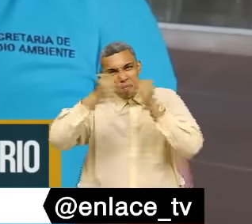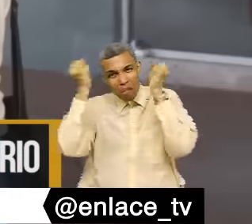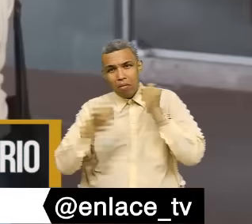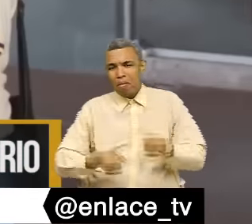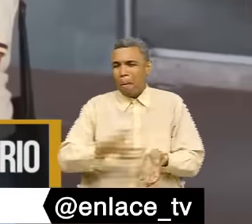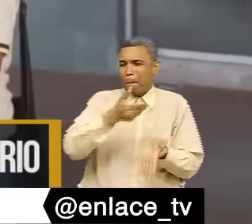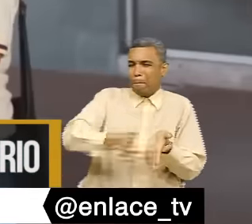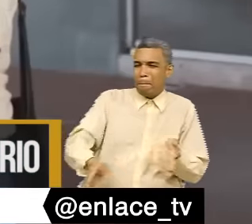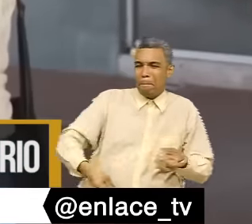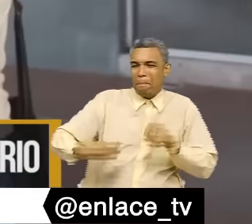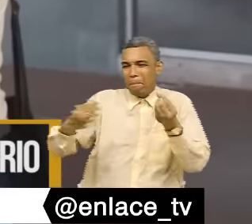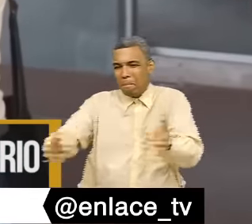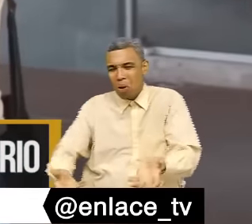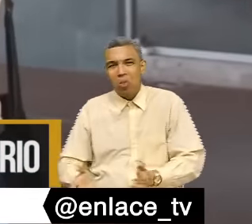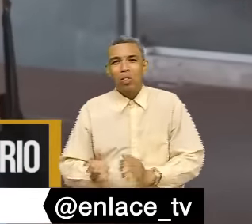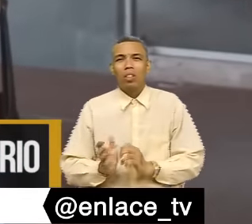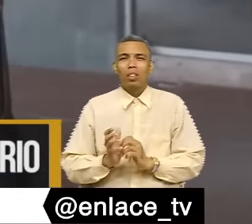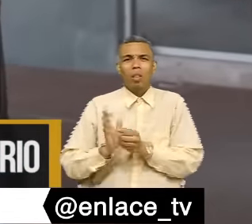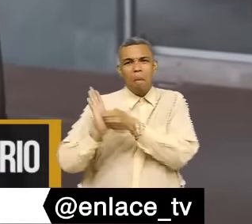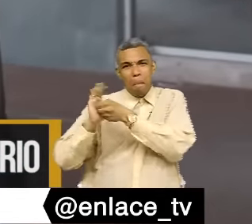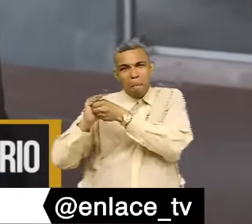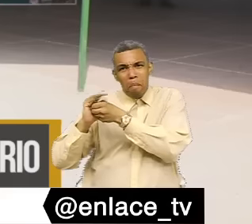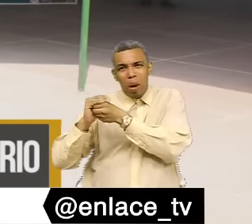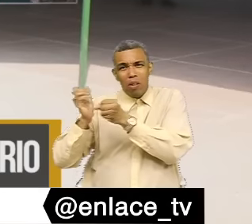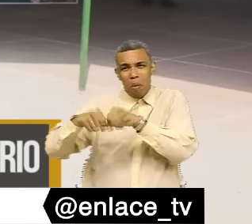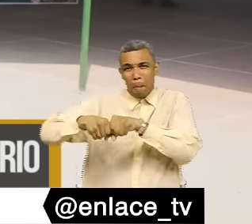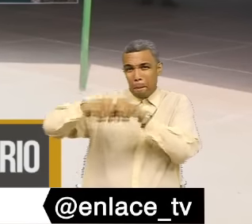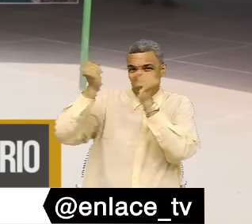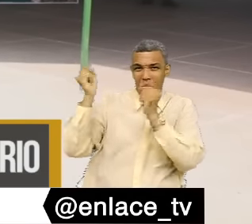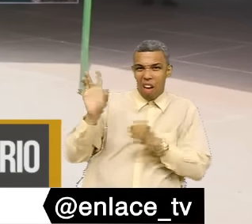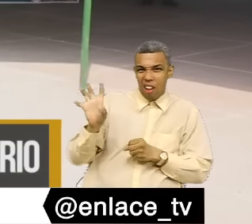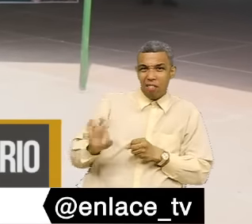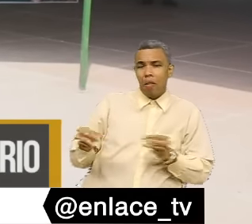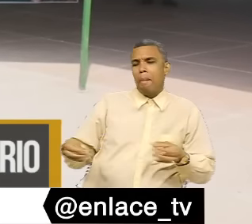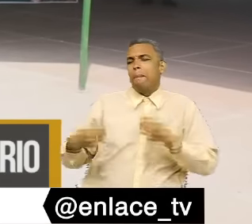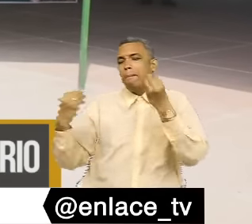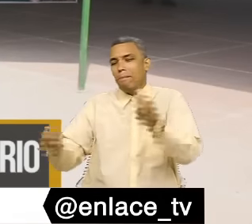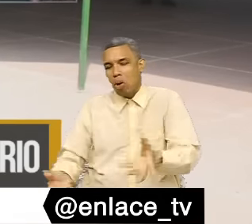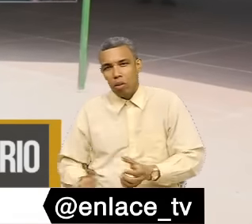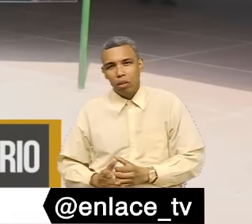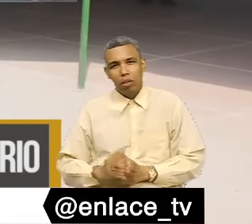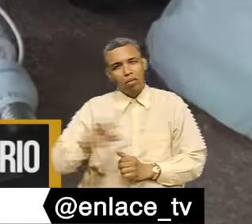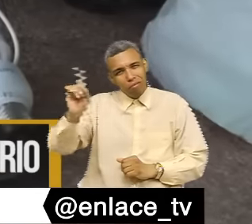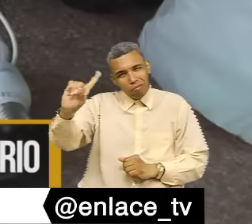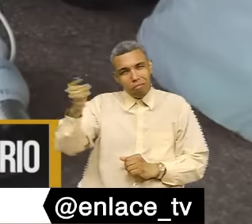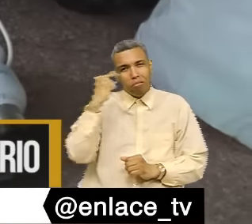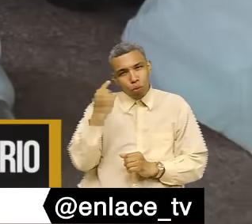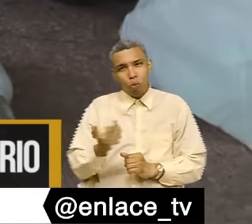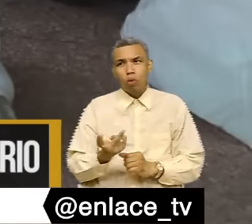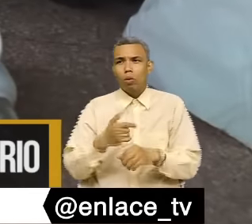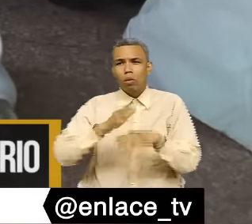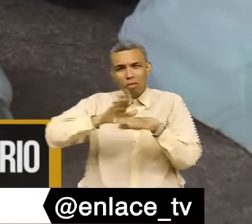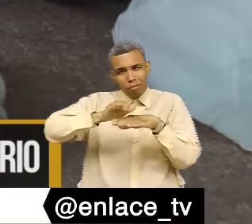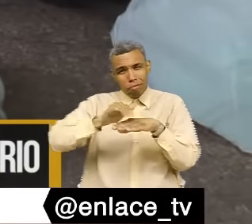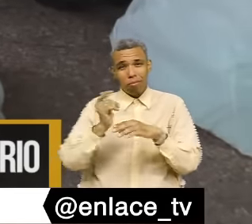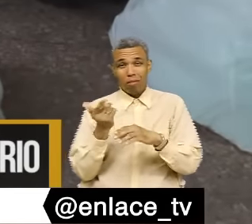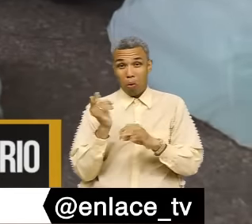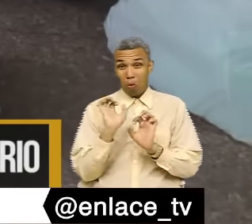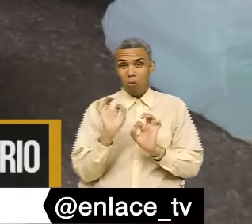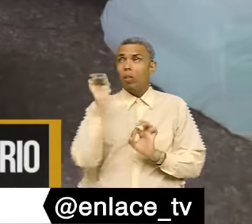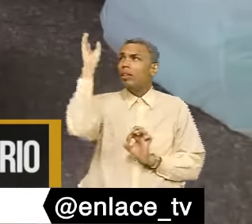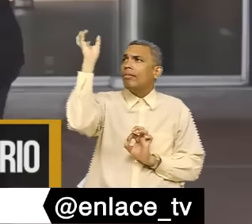hermoso. Así que esta jornada se extiende hacia este reciclatón para decirle a la comunidad que esa luminaria y esos elementos